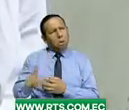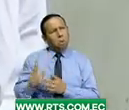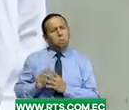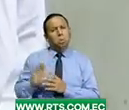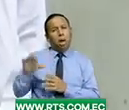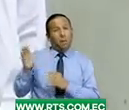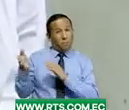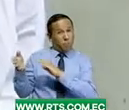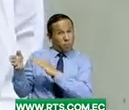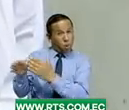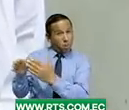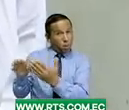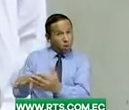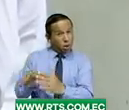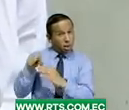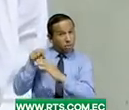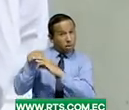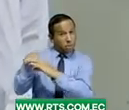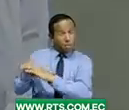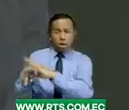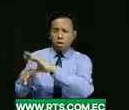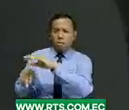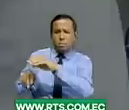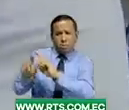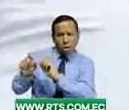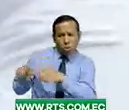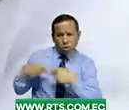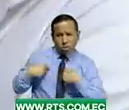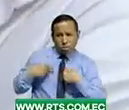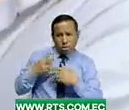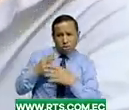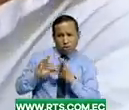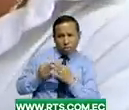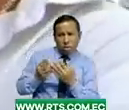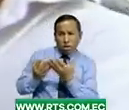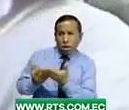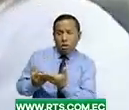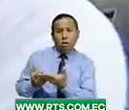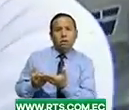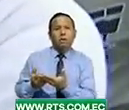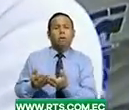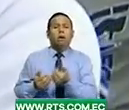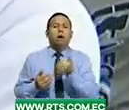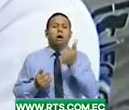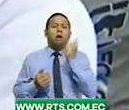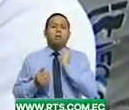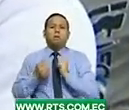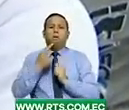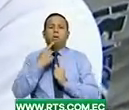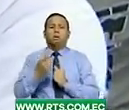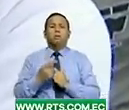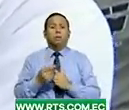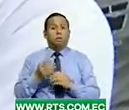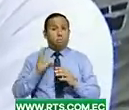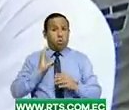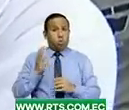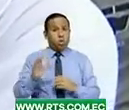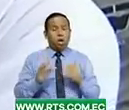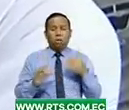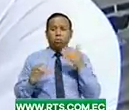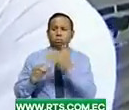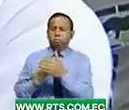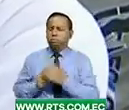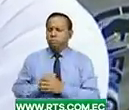la esperanza de que tampoco estuviera allí. El cuñado de él ingresó ayer acá a verificar y reconoció